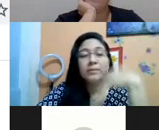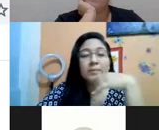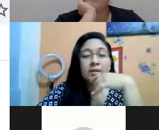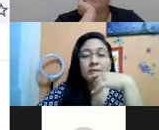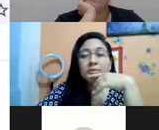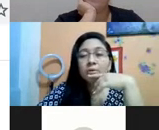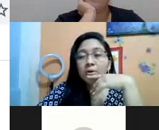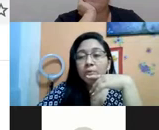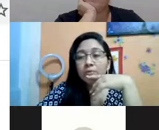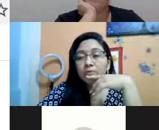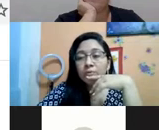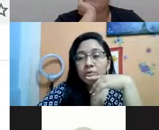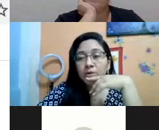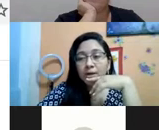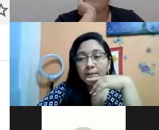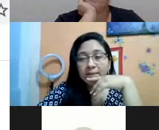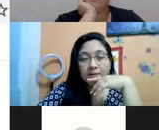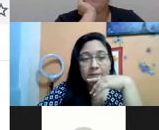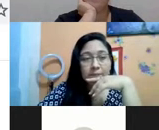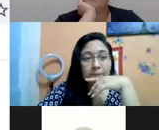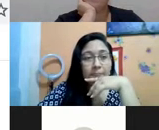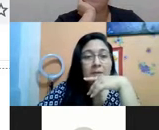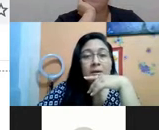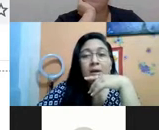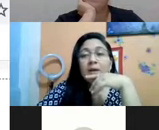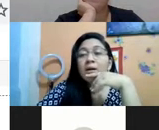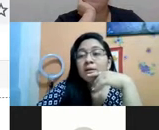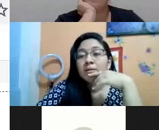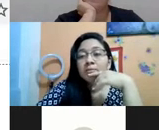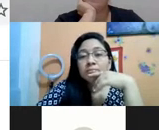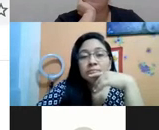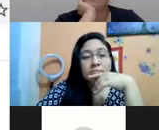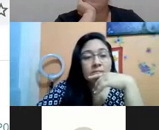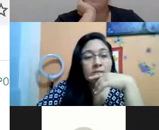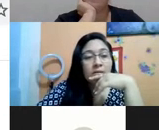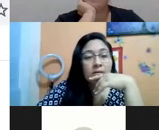una bienvenida o a una introducción a la materia.